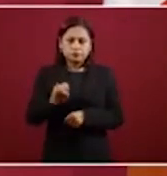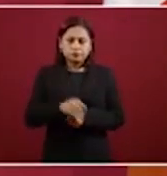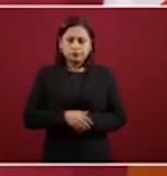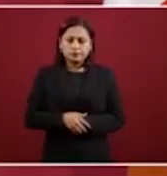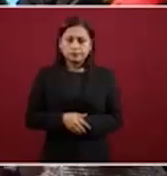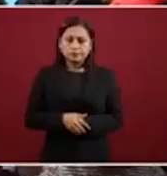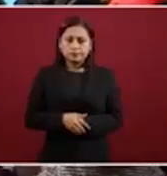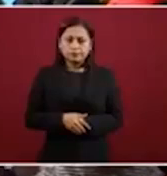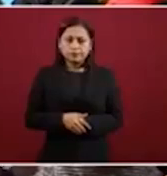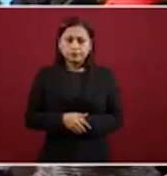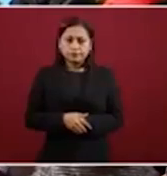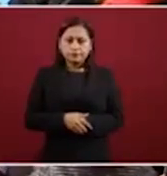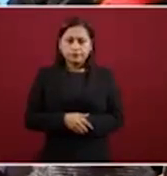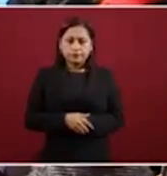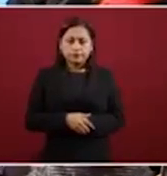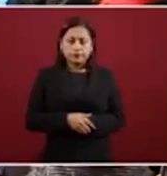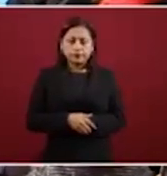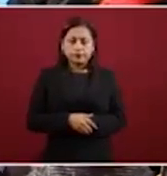entonces